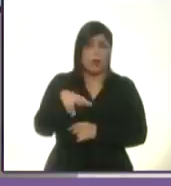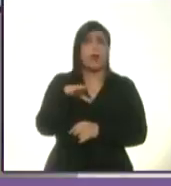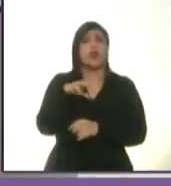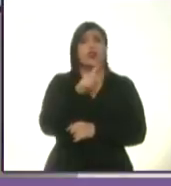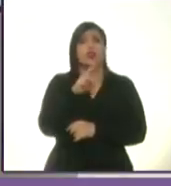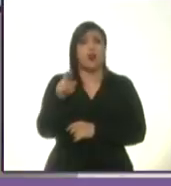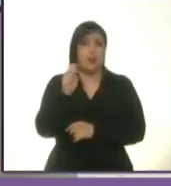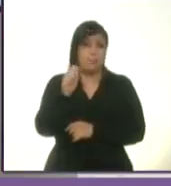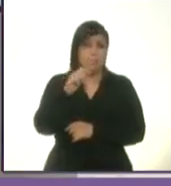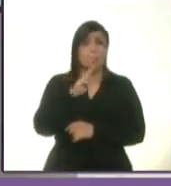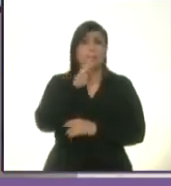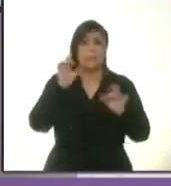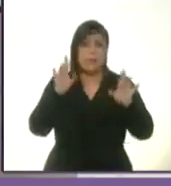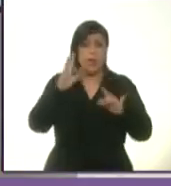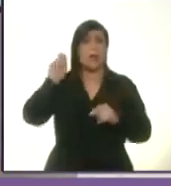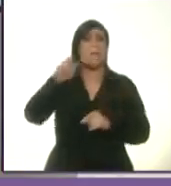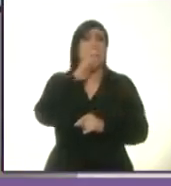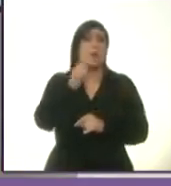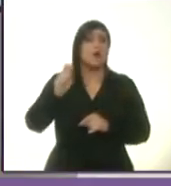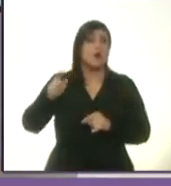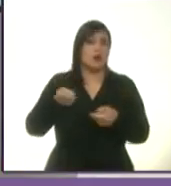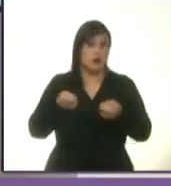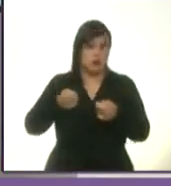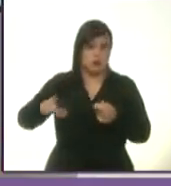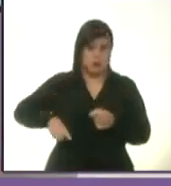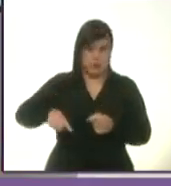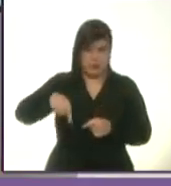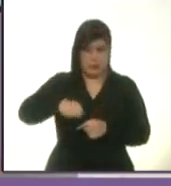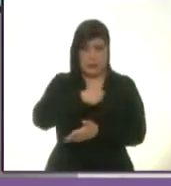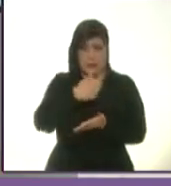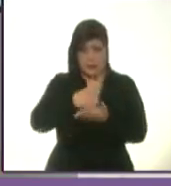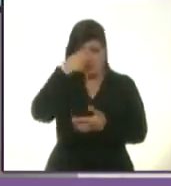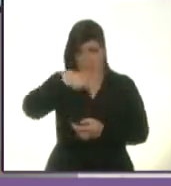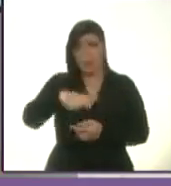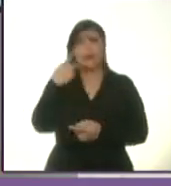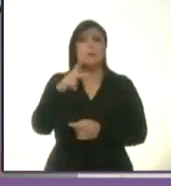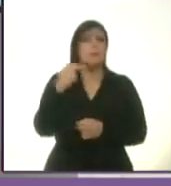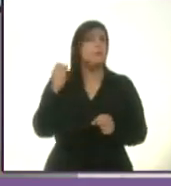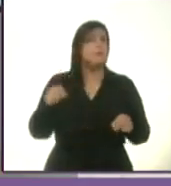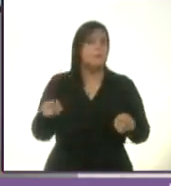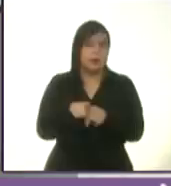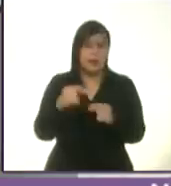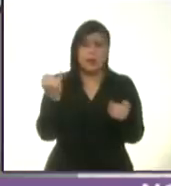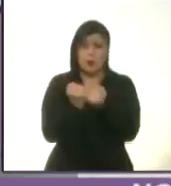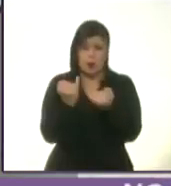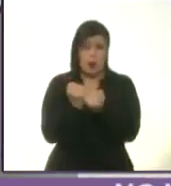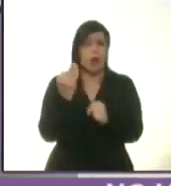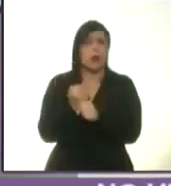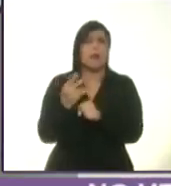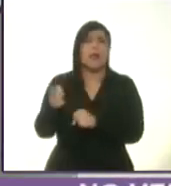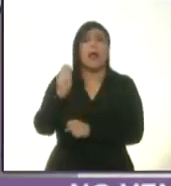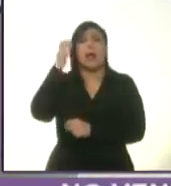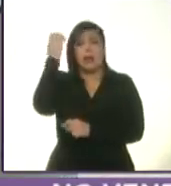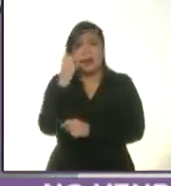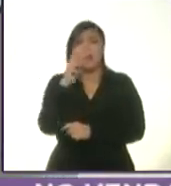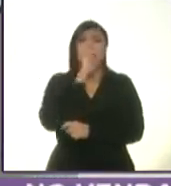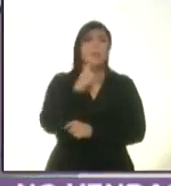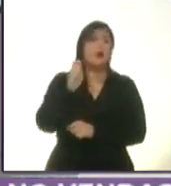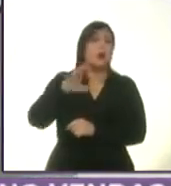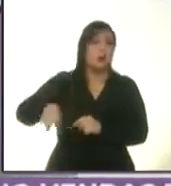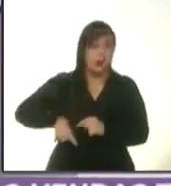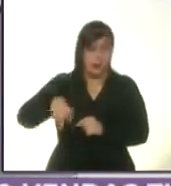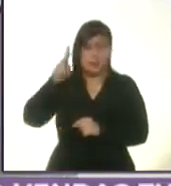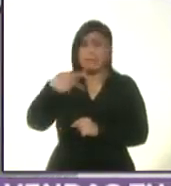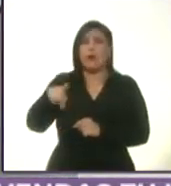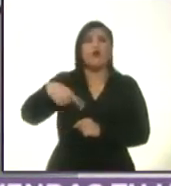iba a ser el mejor gobernante igual que hoy están tratando de hacer creer que james puede ser la mejor gobernante pero lo que